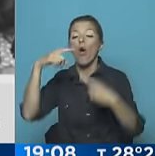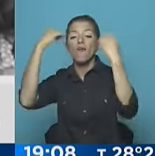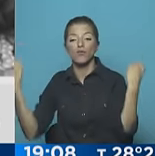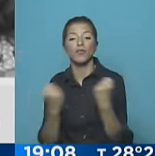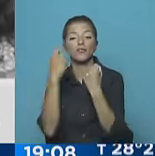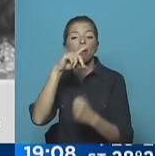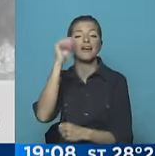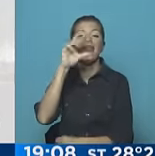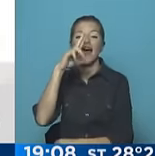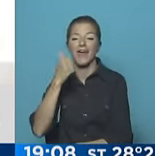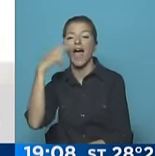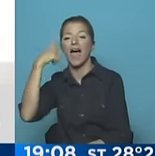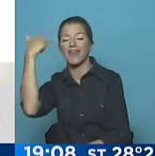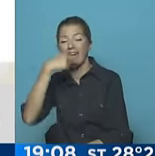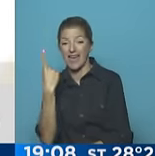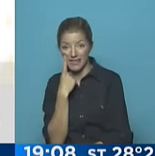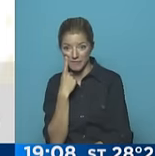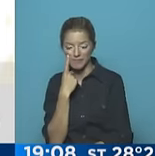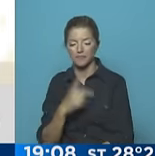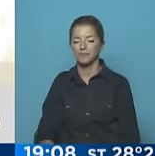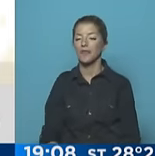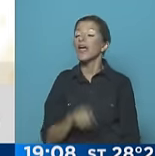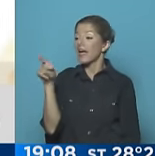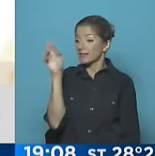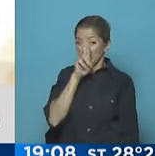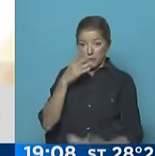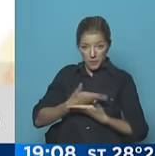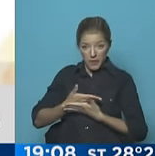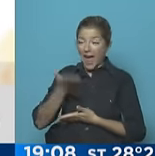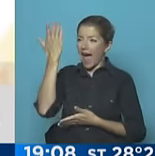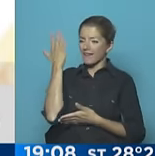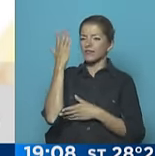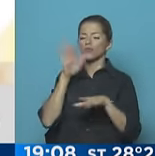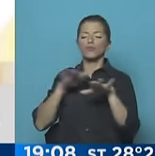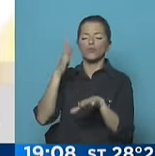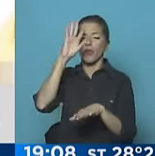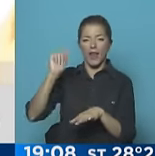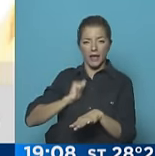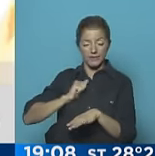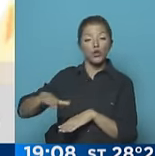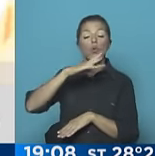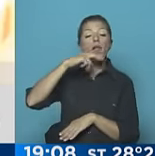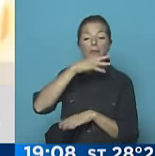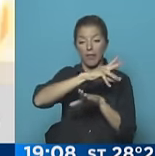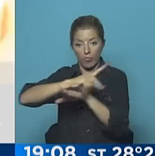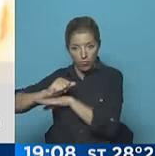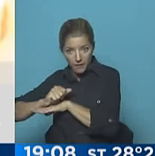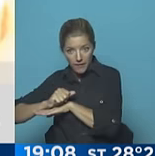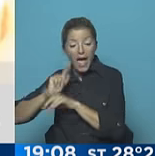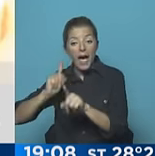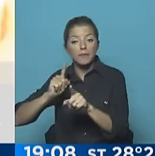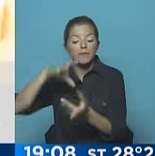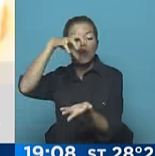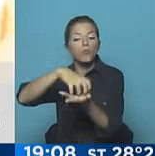Anaí en su informe. Anaí había desaparecido en el transcurso de un operativo del ejército en la ciudad de La Plata. Allí funcionaba